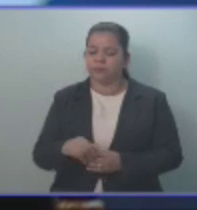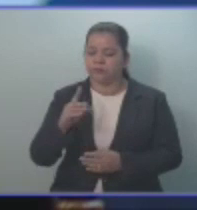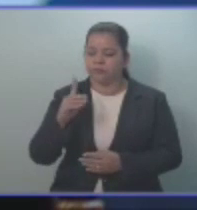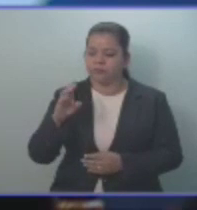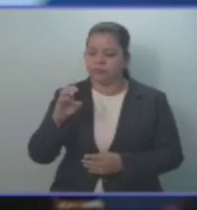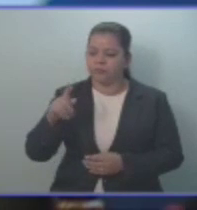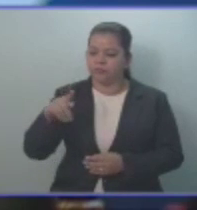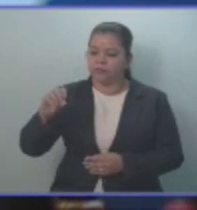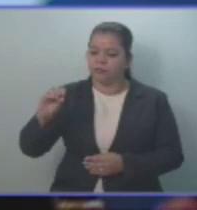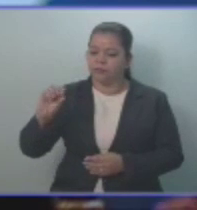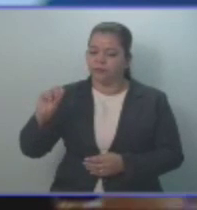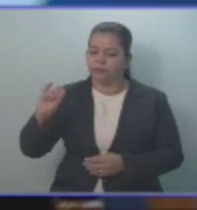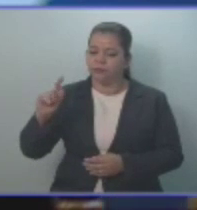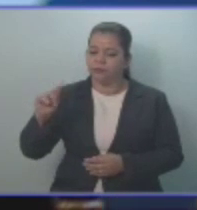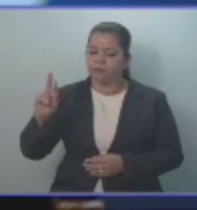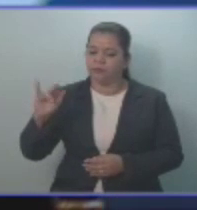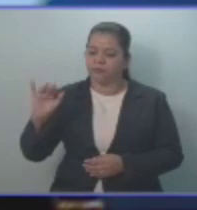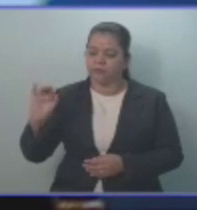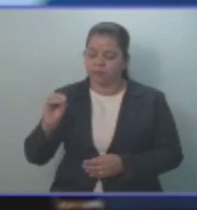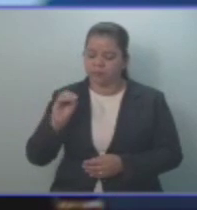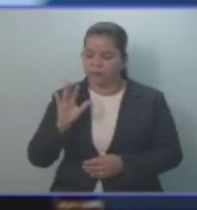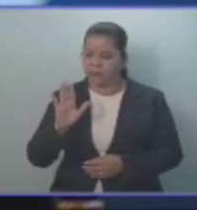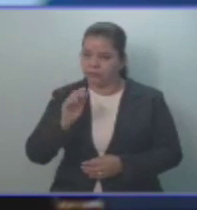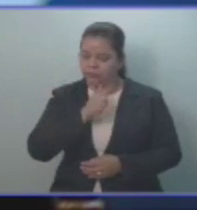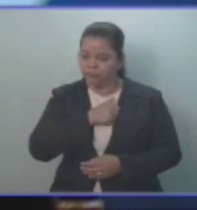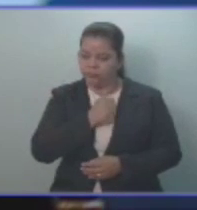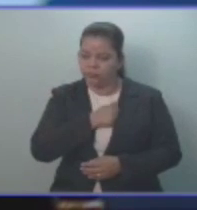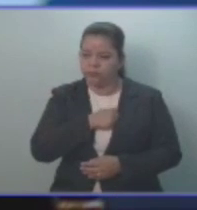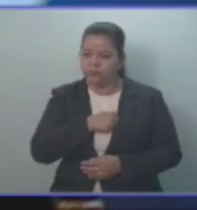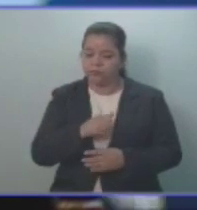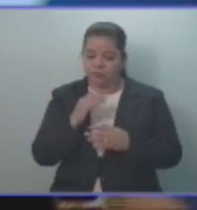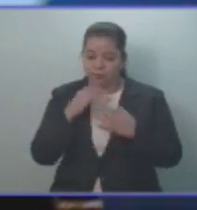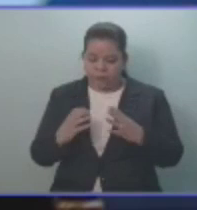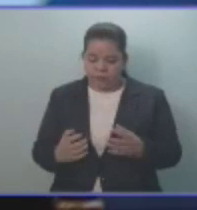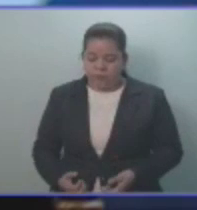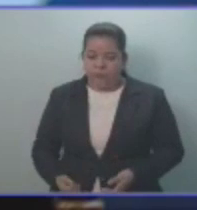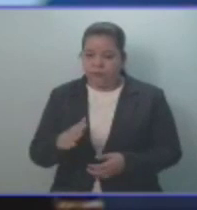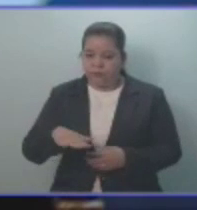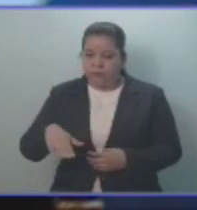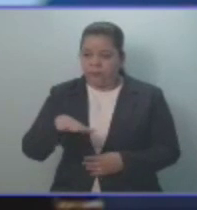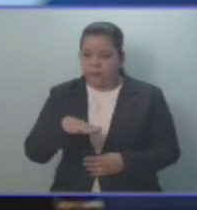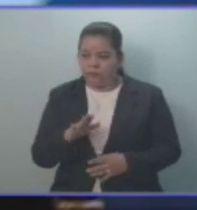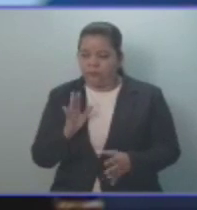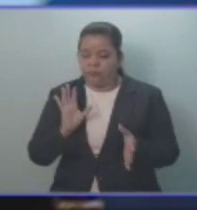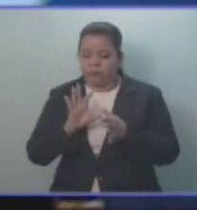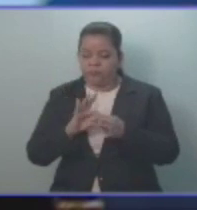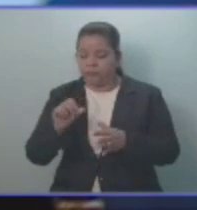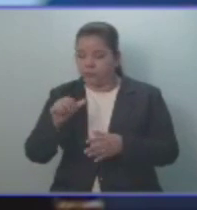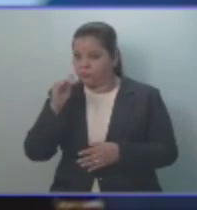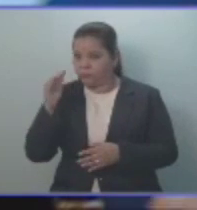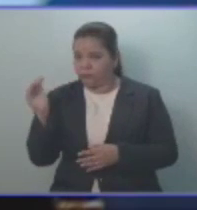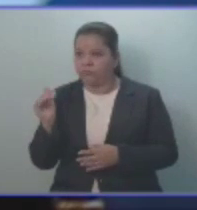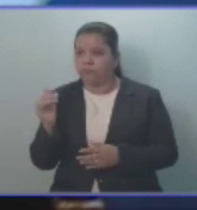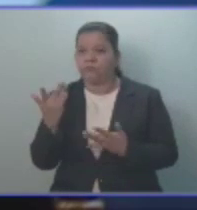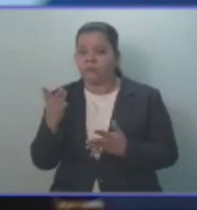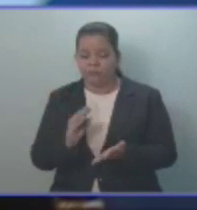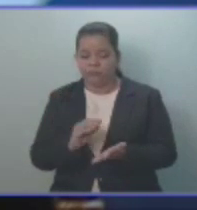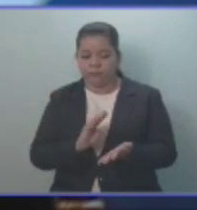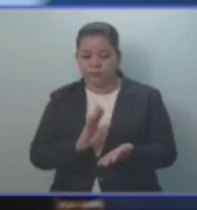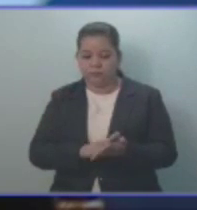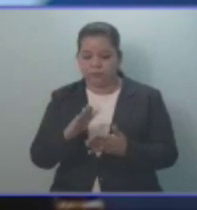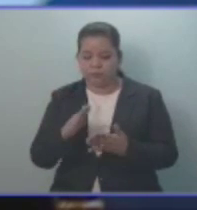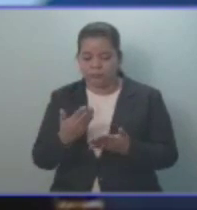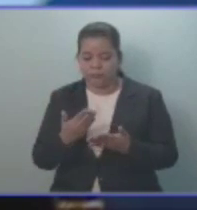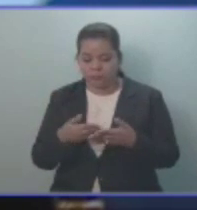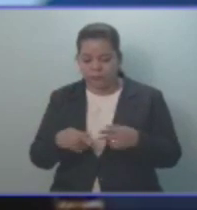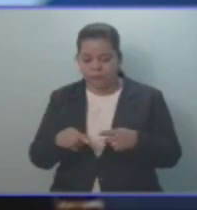depositarios y sus funciones. El órgano ejecutivo en el ramo de las relaciones exteriores, estableciendo las